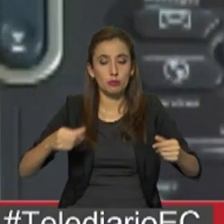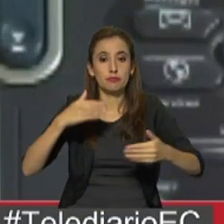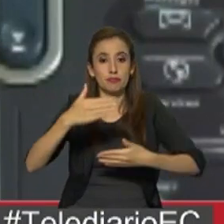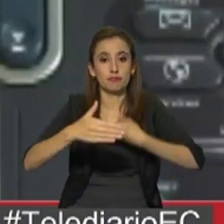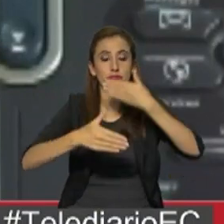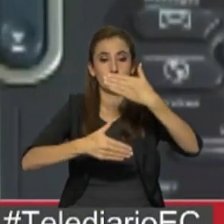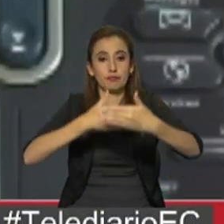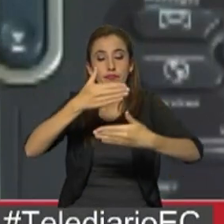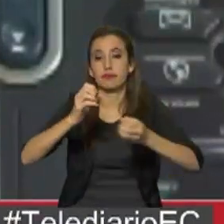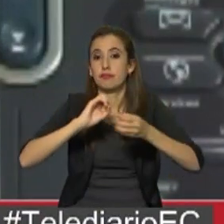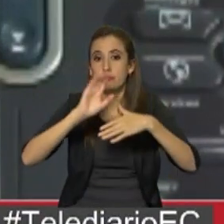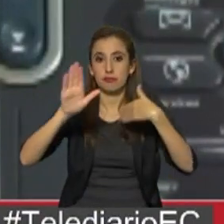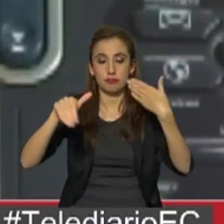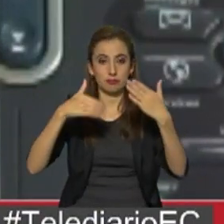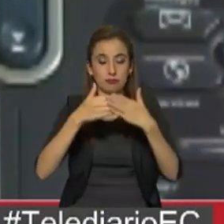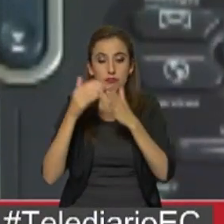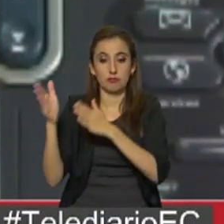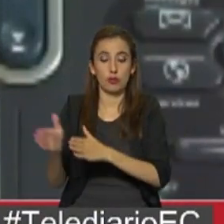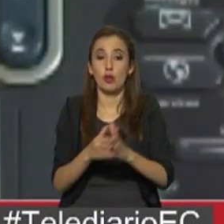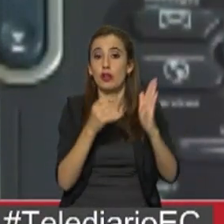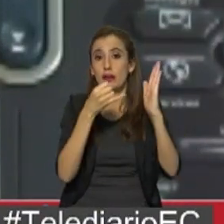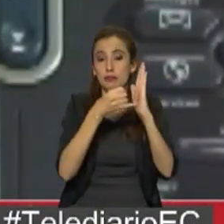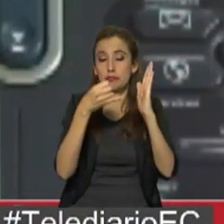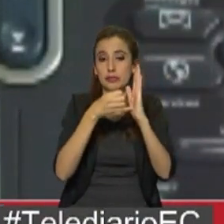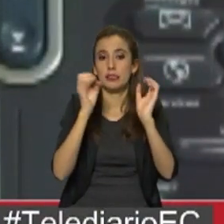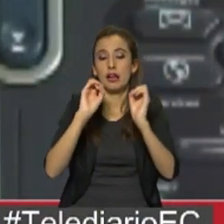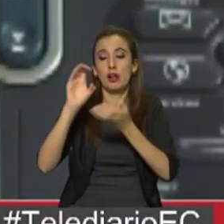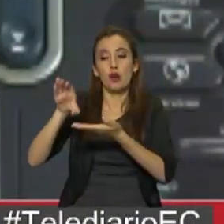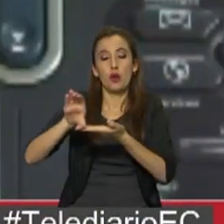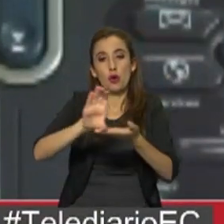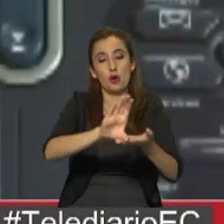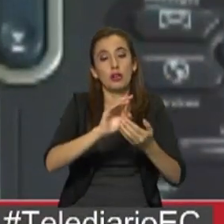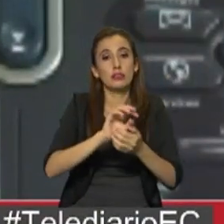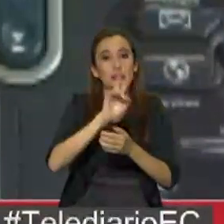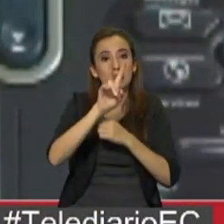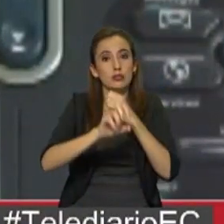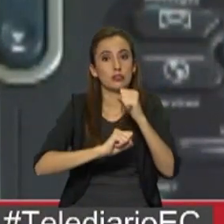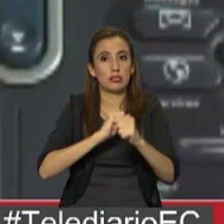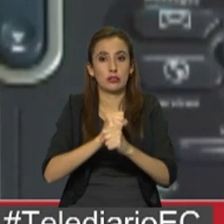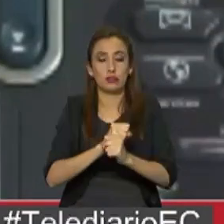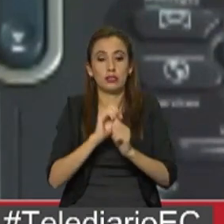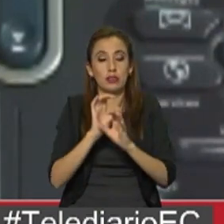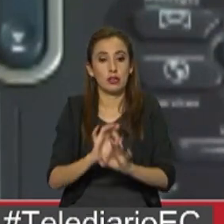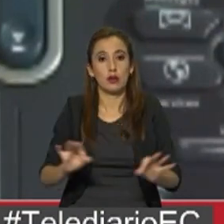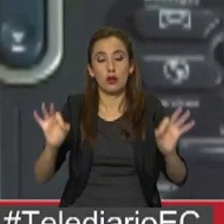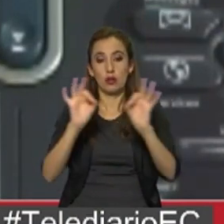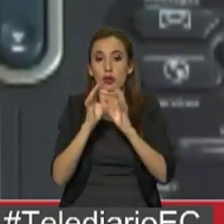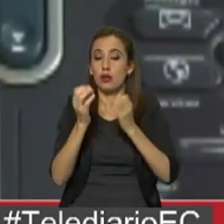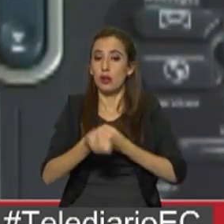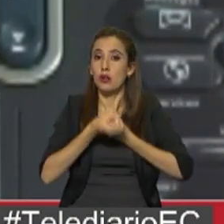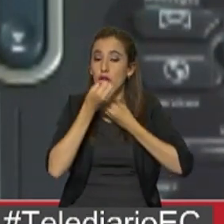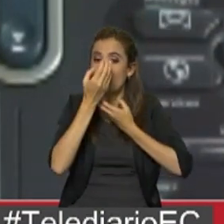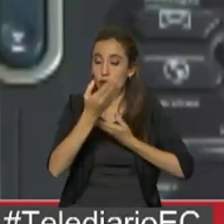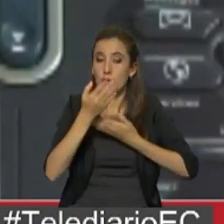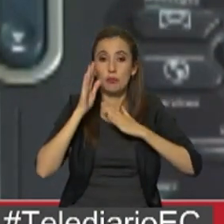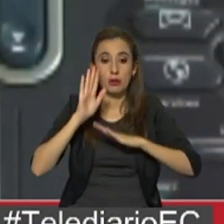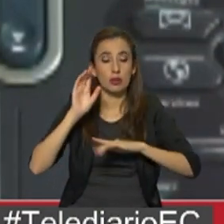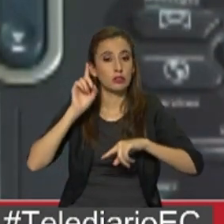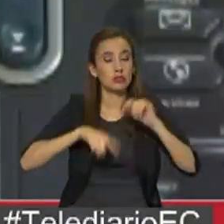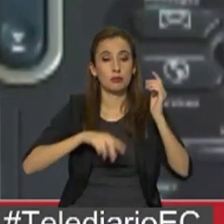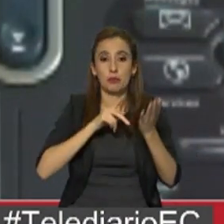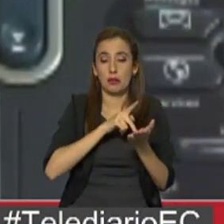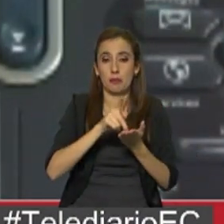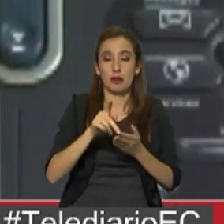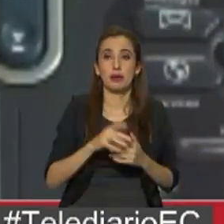hacia todo el capital de interés que se ha generado durante los años y que están en mora o que ya están comprometidos que no se pueden